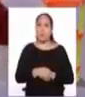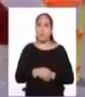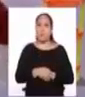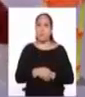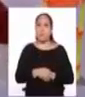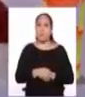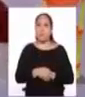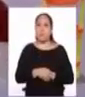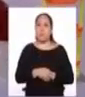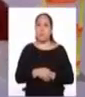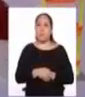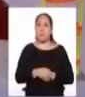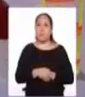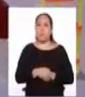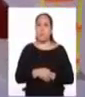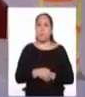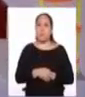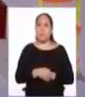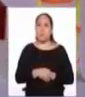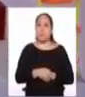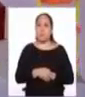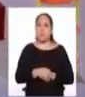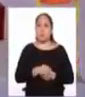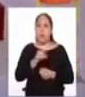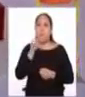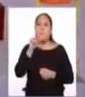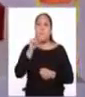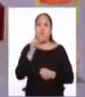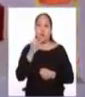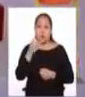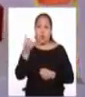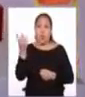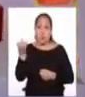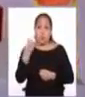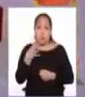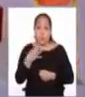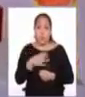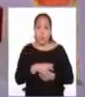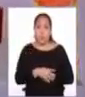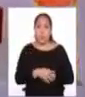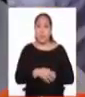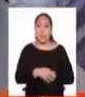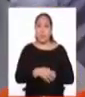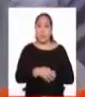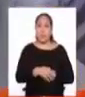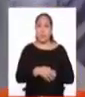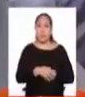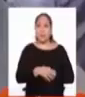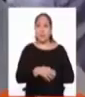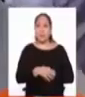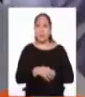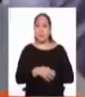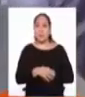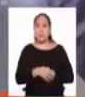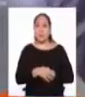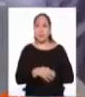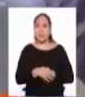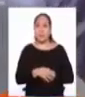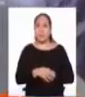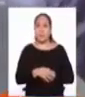Ujú. Ya está. Un poco. ¿Cuánto? Tú me dices. Muy bien.